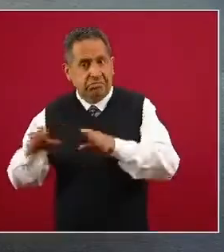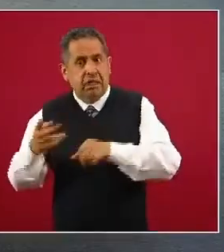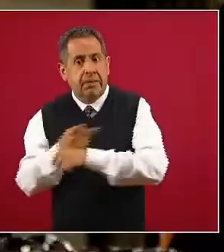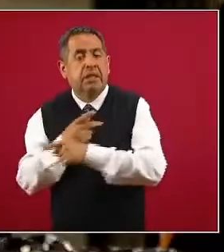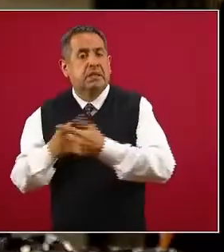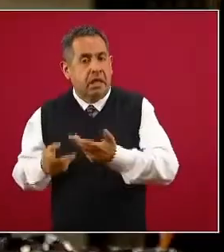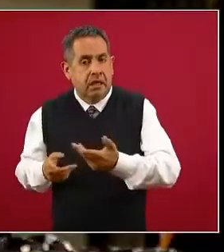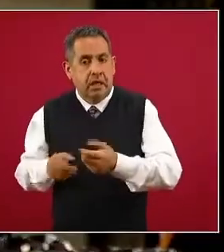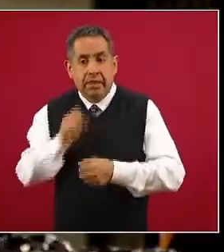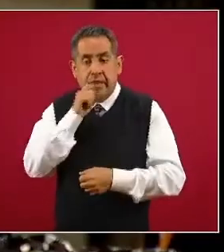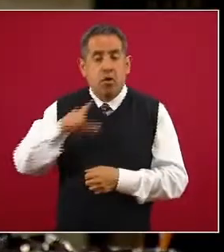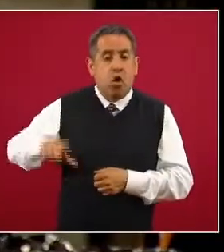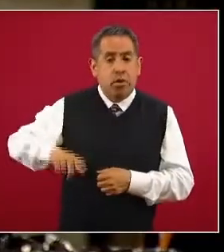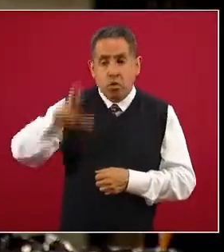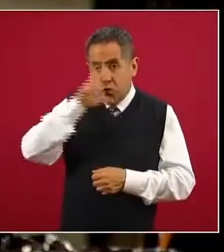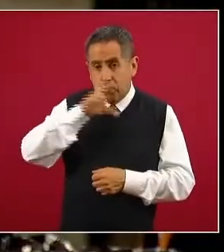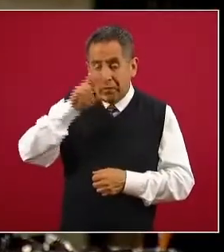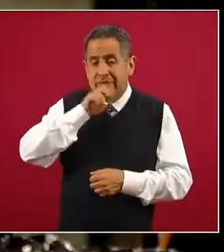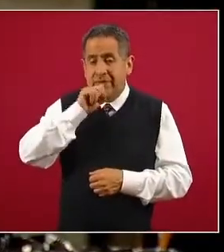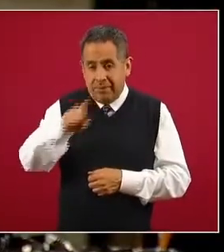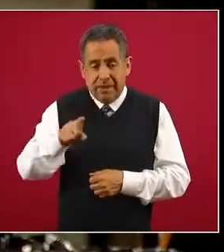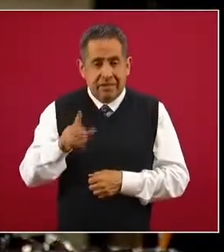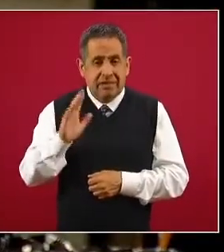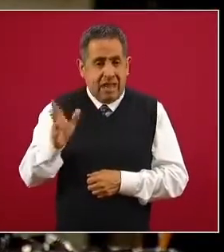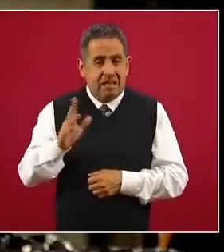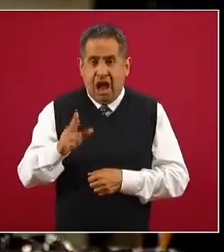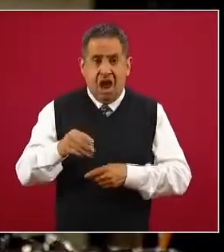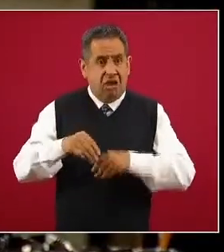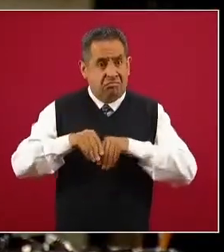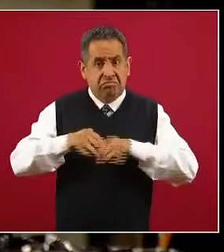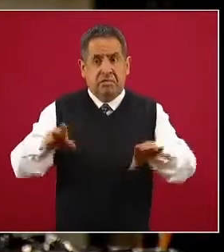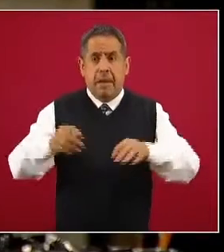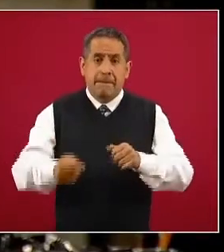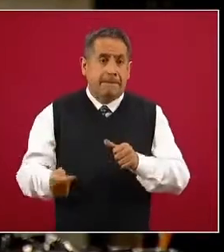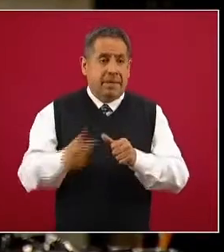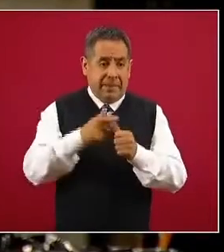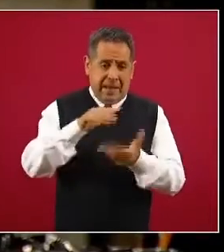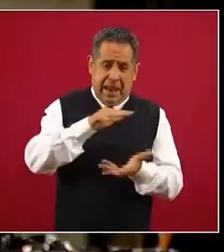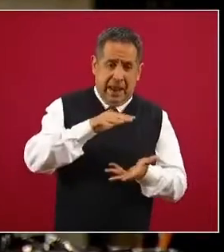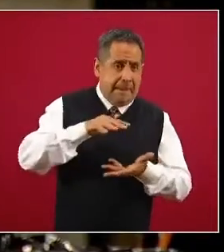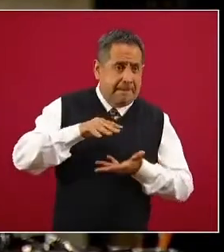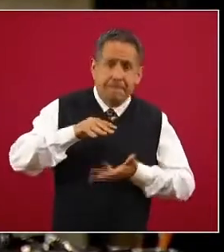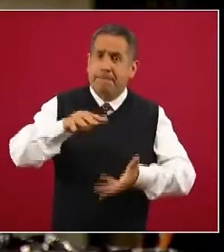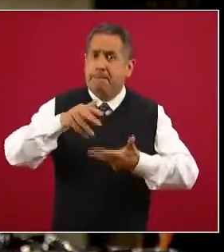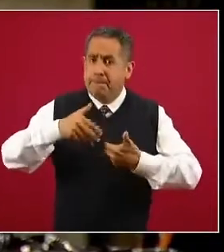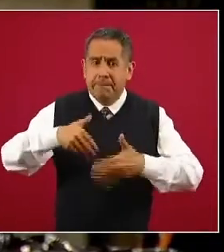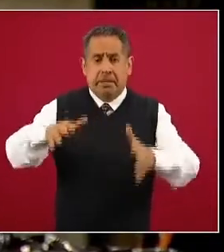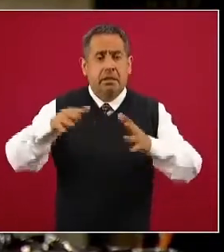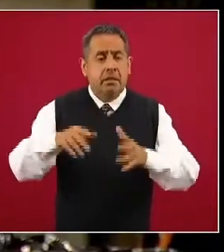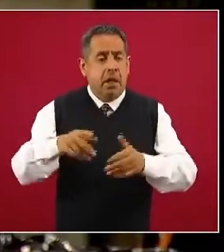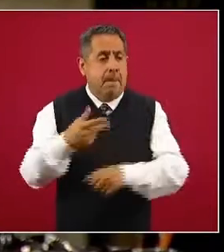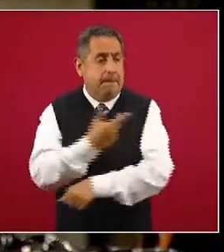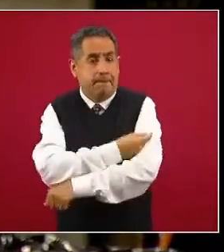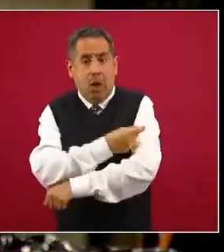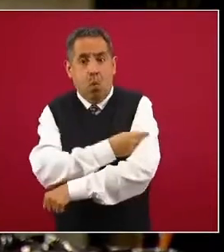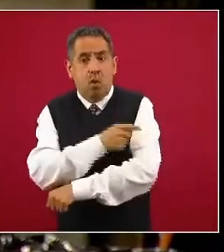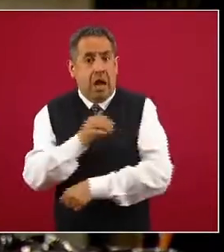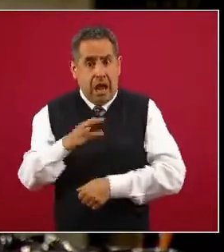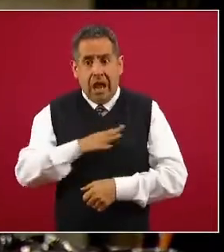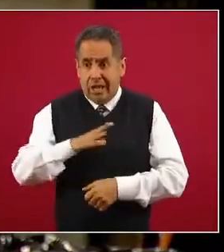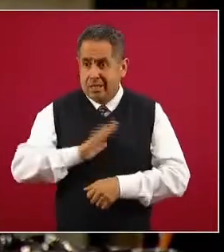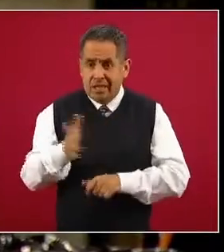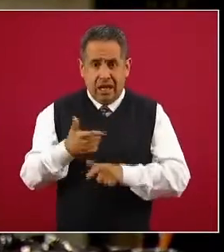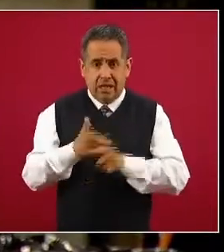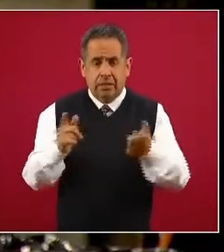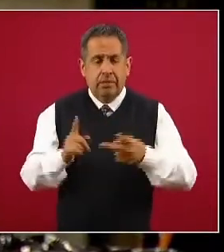el gobierno ruso anuncia de que ya pone en circulación el primer lote de su vacuna Sputnik 5, y del otro